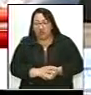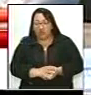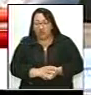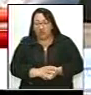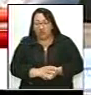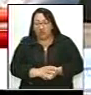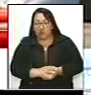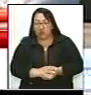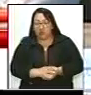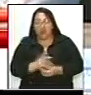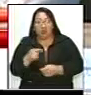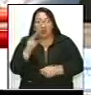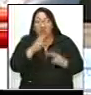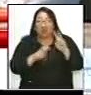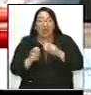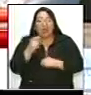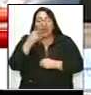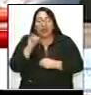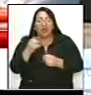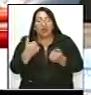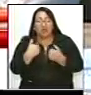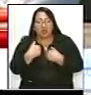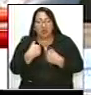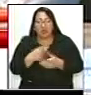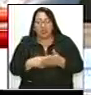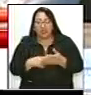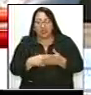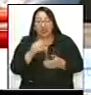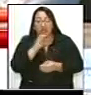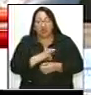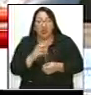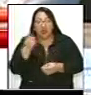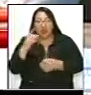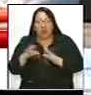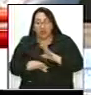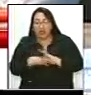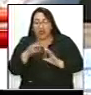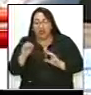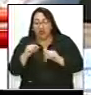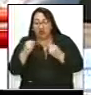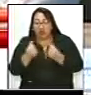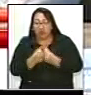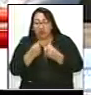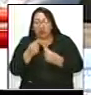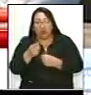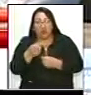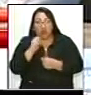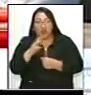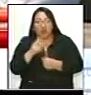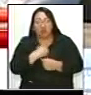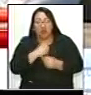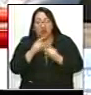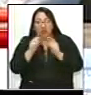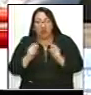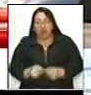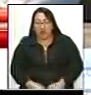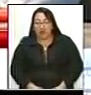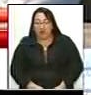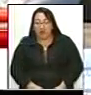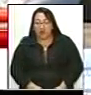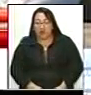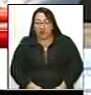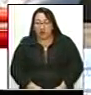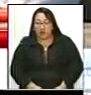analizando. El criterio que se ha tenido de conciencia para salirse del partido, porque eso lo dice el propio tribunal.